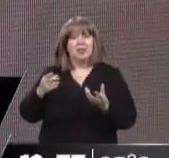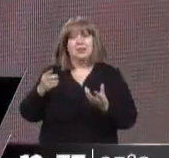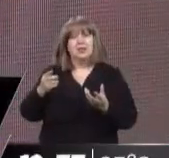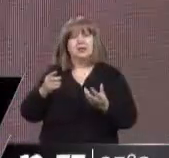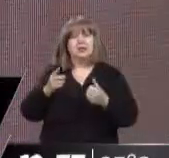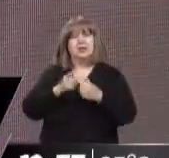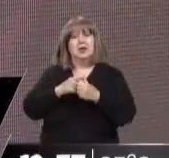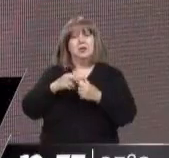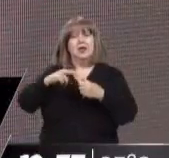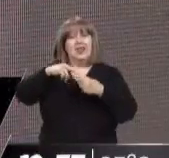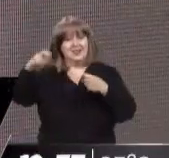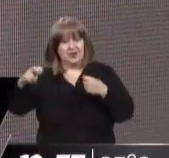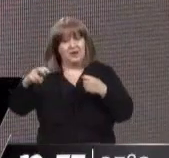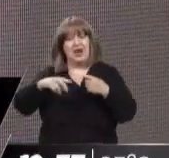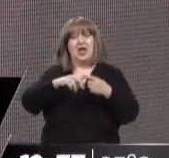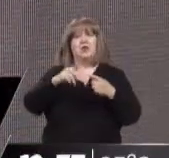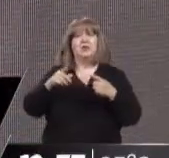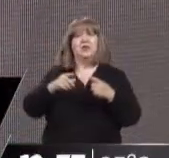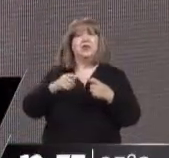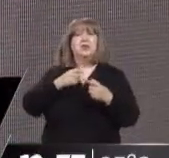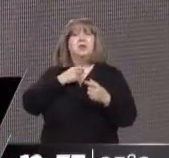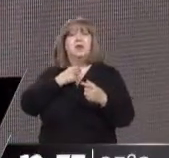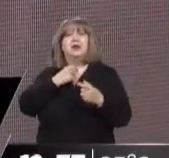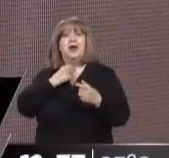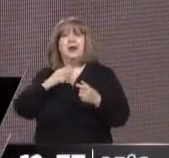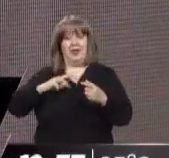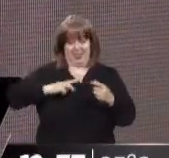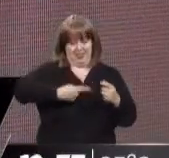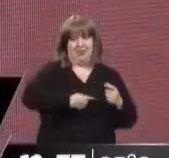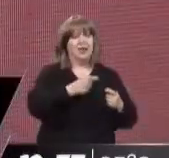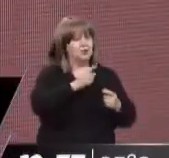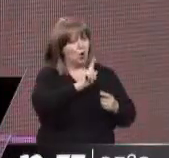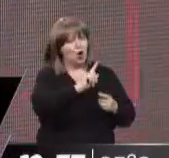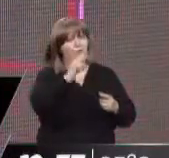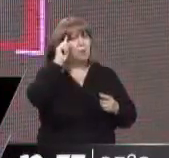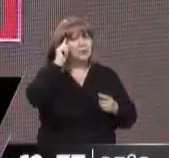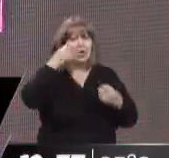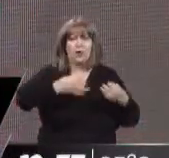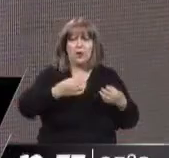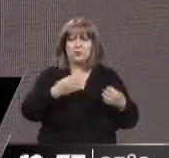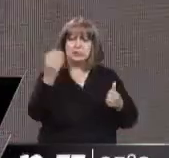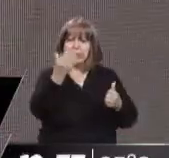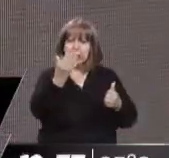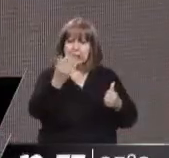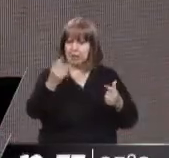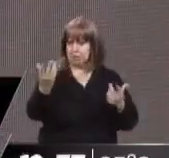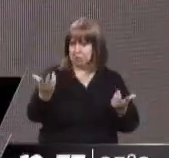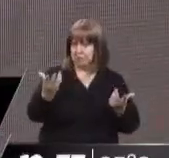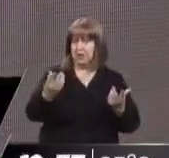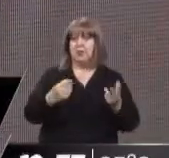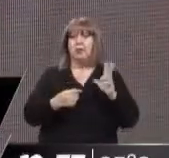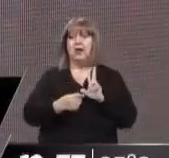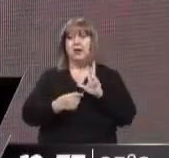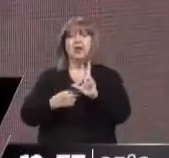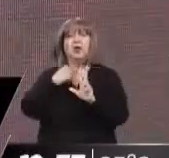la desafiliación el hecho después querer cambiarle hacerle cambiar de idea entre comillas y después esto de reincorpora tus otros